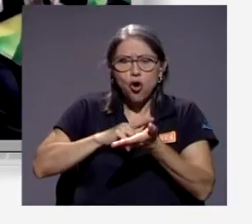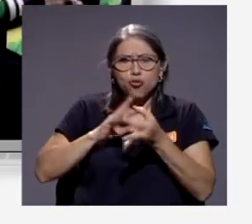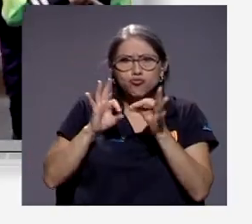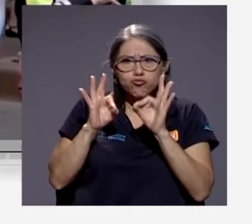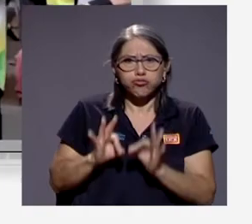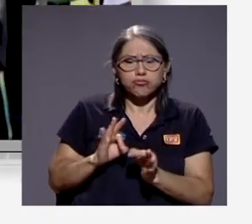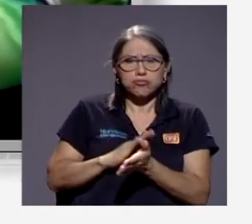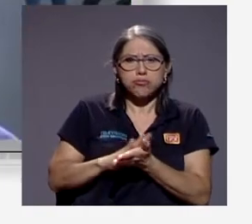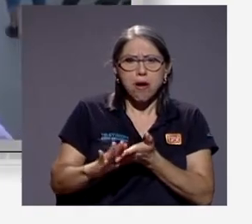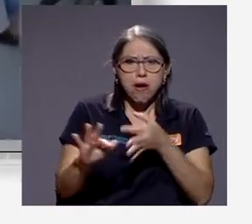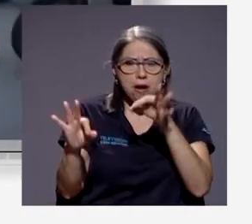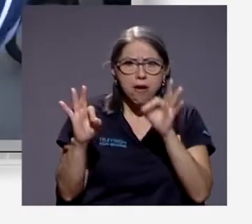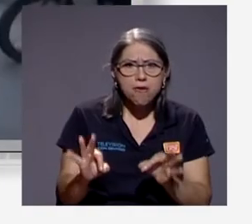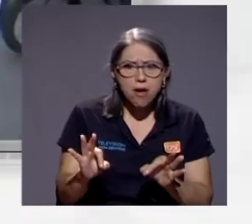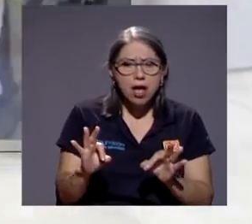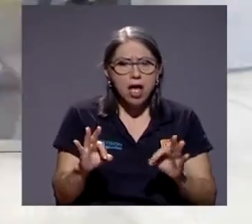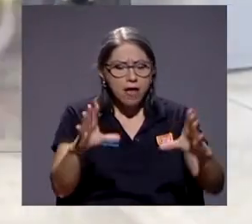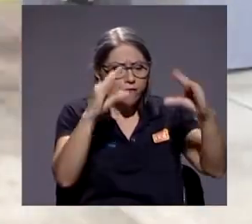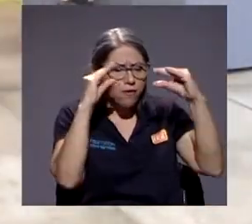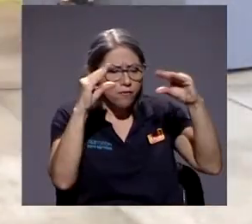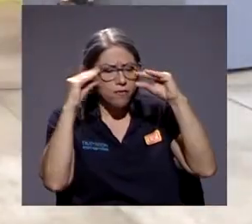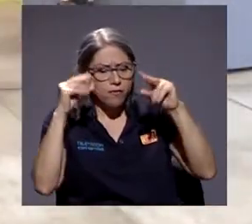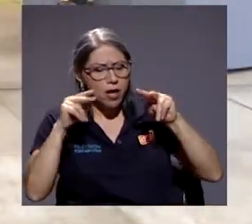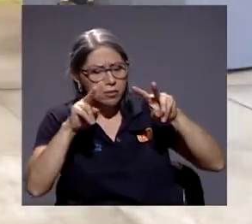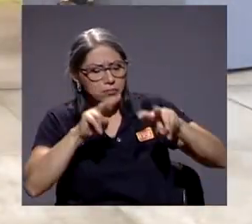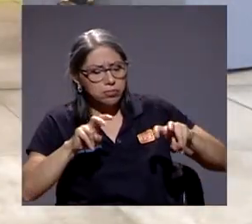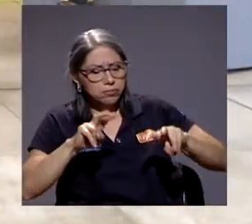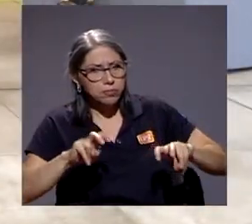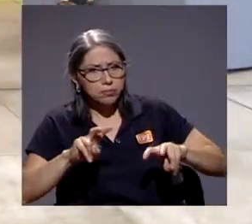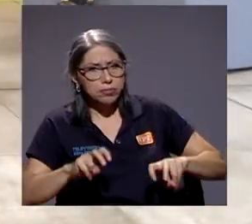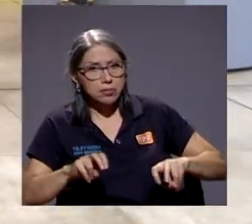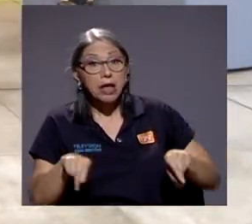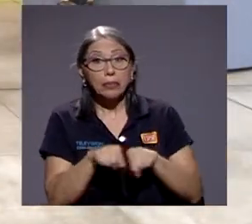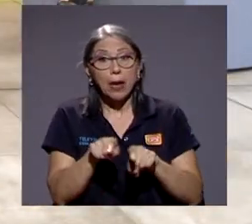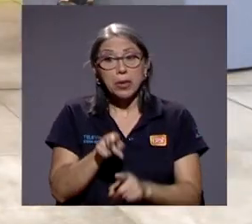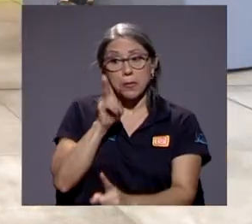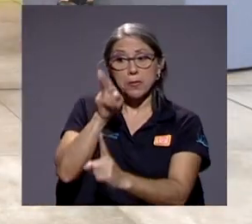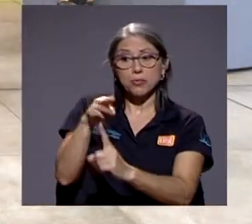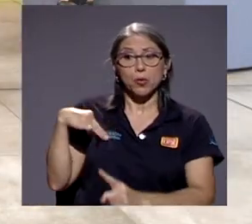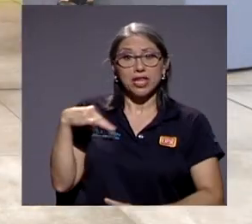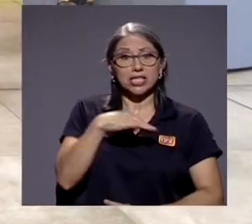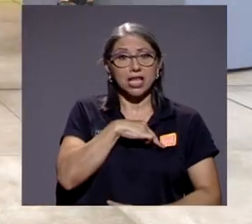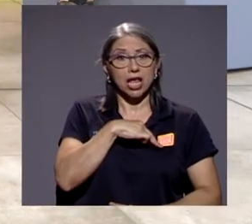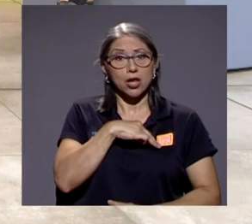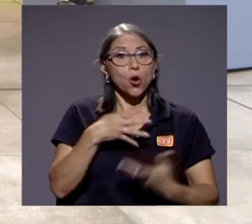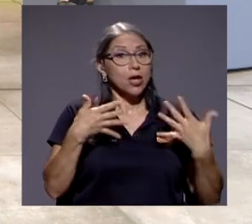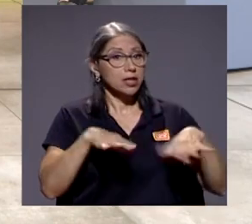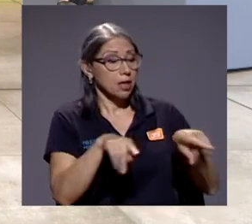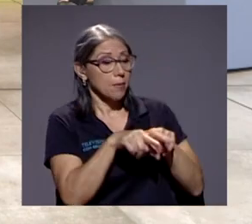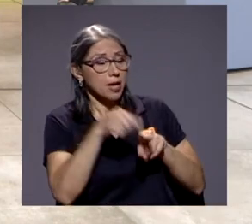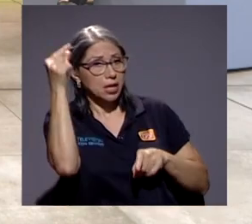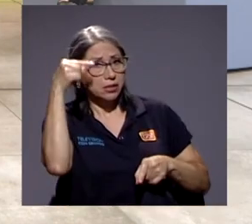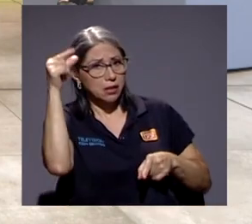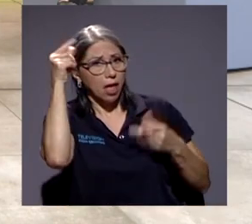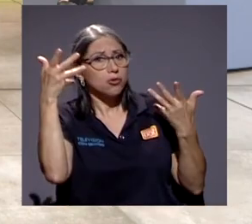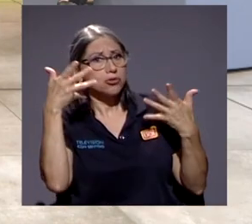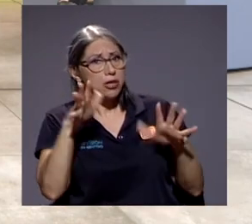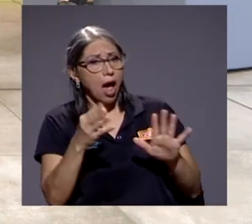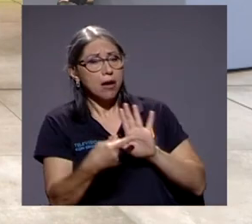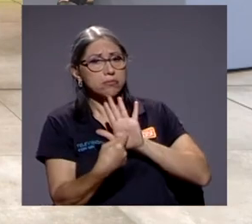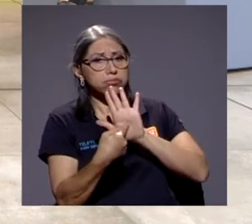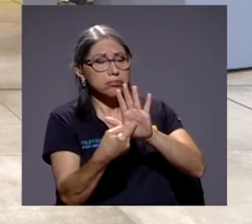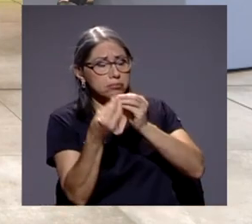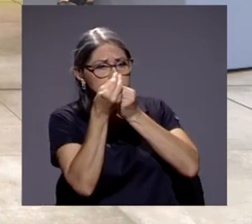analizar mucho los datos incluso los mismos datos que ha arrojado el propio ministerio del estado en sus estudios etcétera hemos hecho la tarea